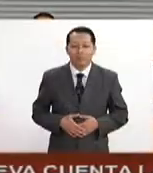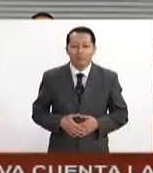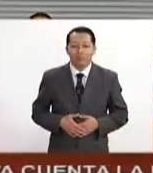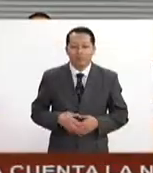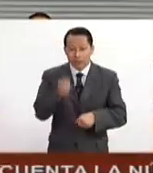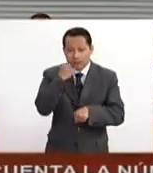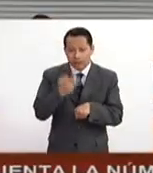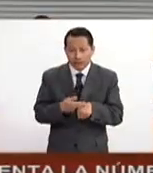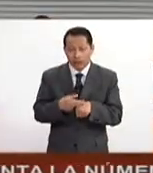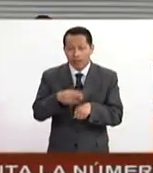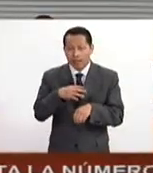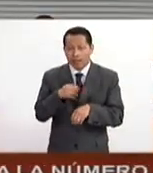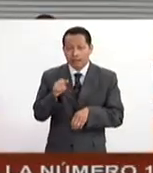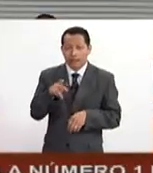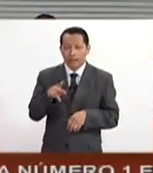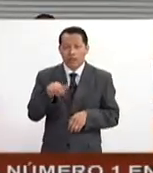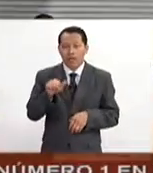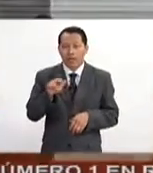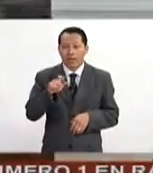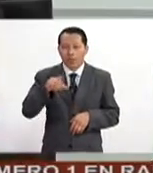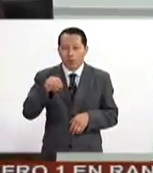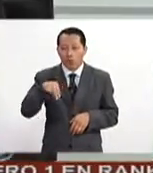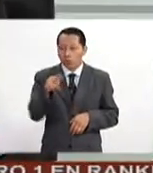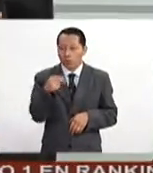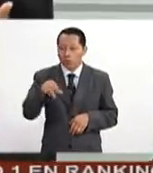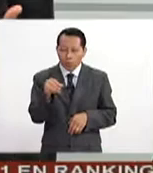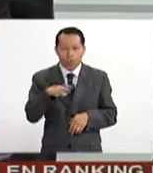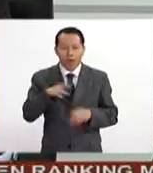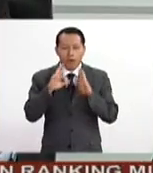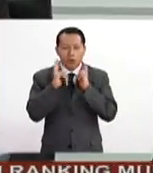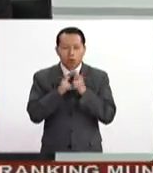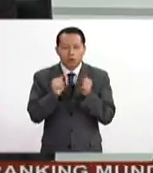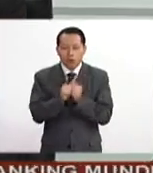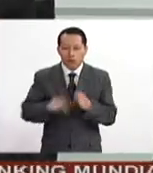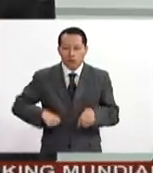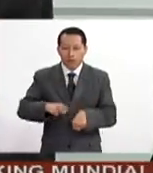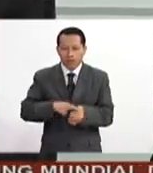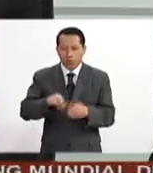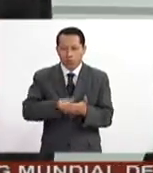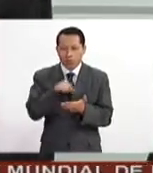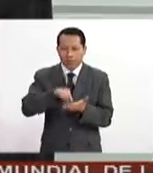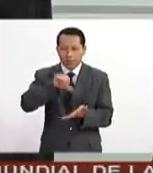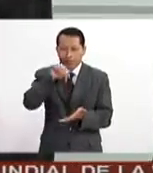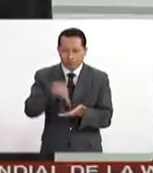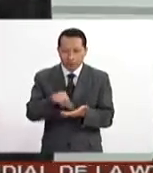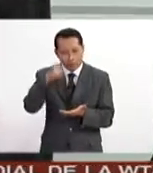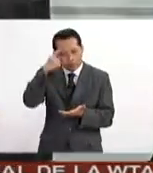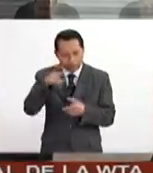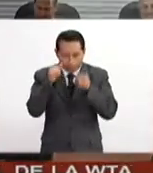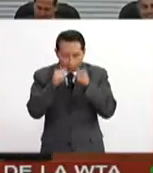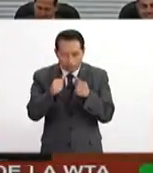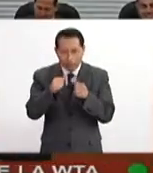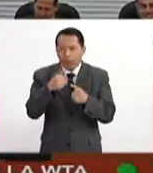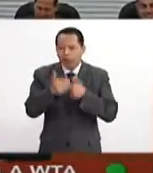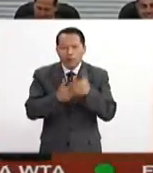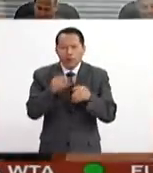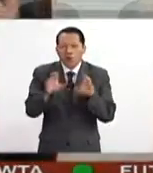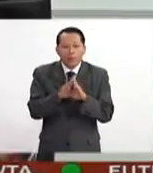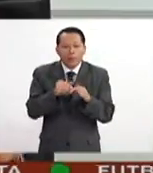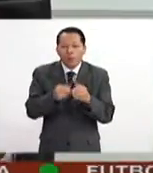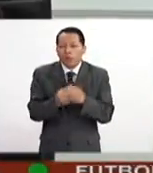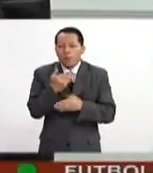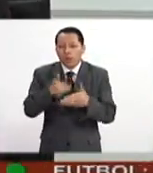El secretario de Educación Pública, Aurelio Nuño Mayer, se reunió con gobernadores de la zona centro para analizar los avances del nuevo